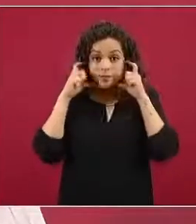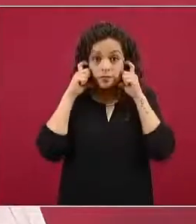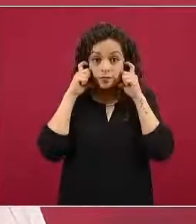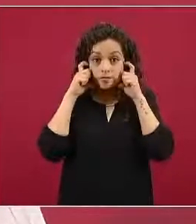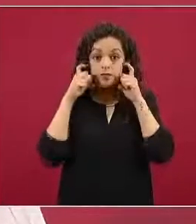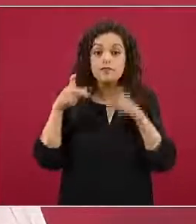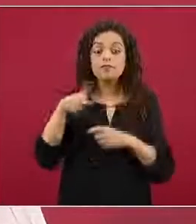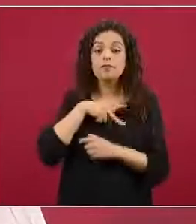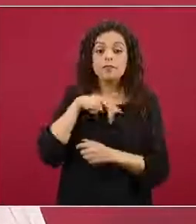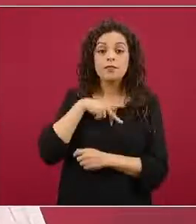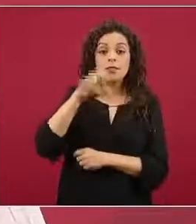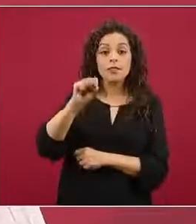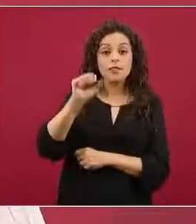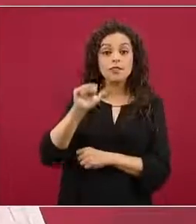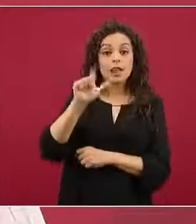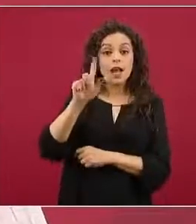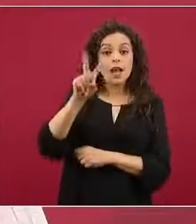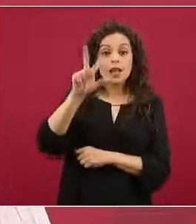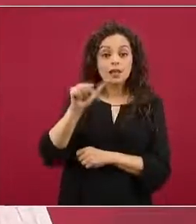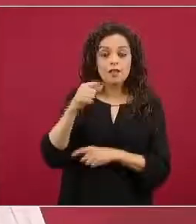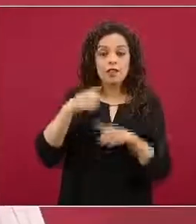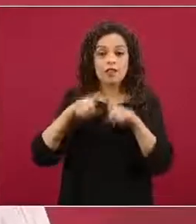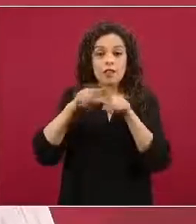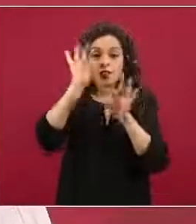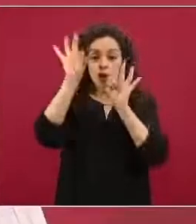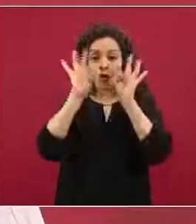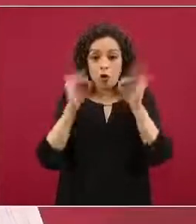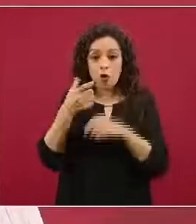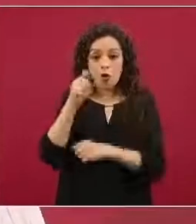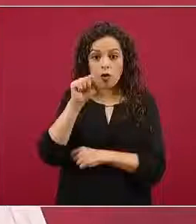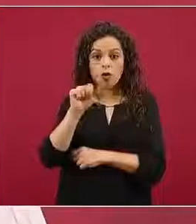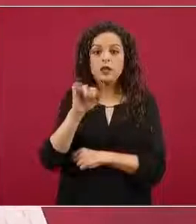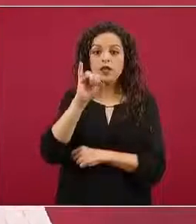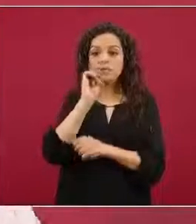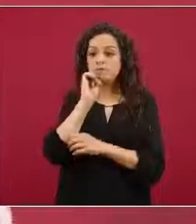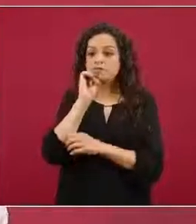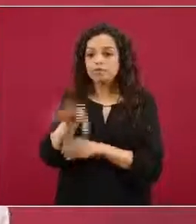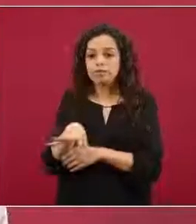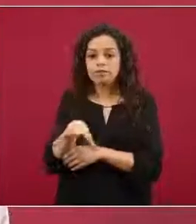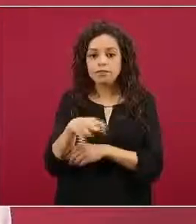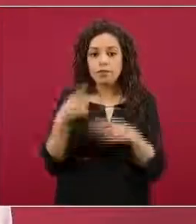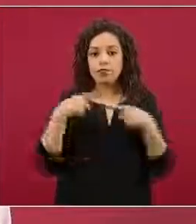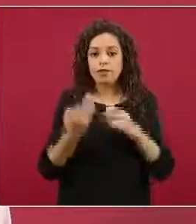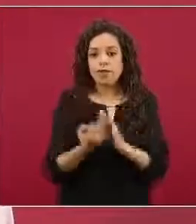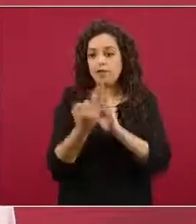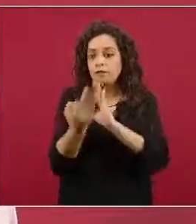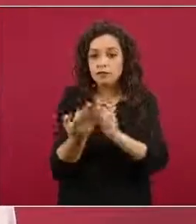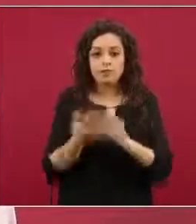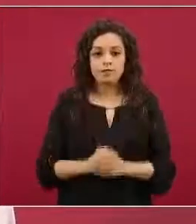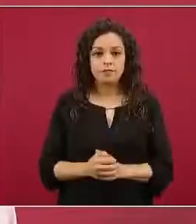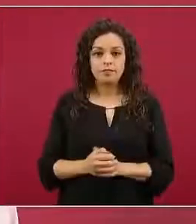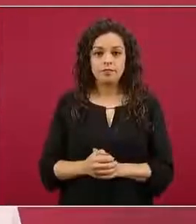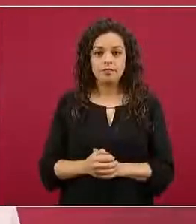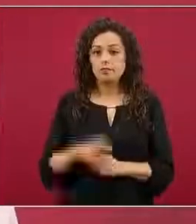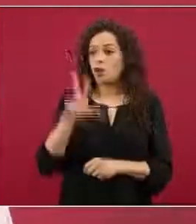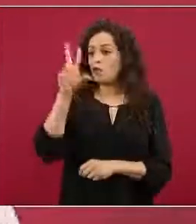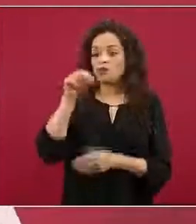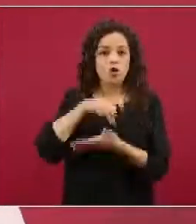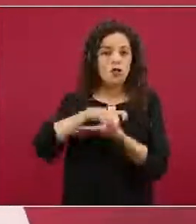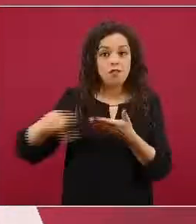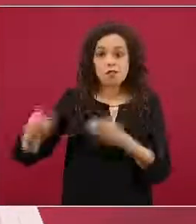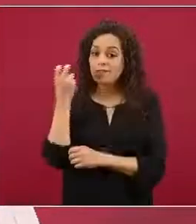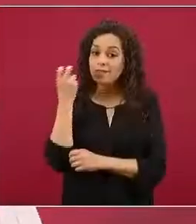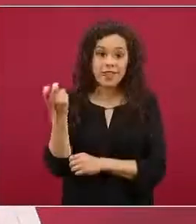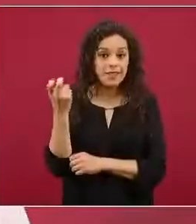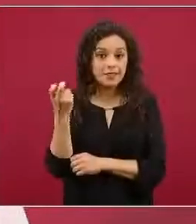mis saliva y aerosoles a quien tenga yo enfrente. No lo compre. Y si usted lo vende, ya no lo venda. Ya no compre